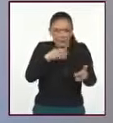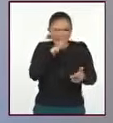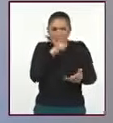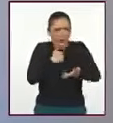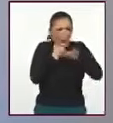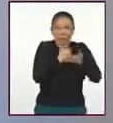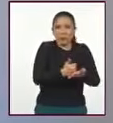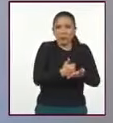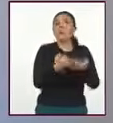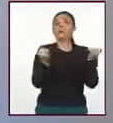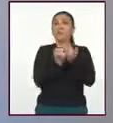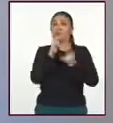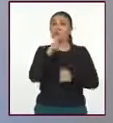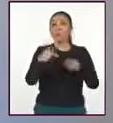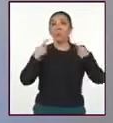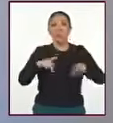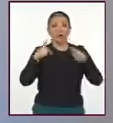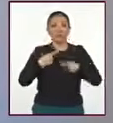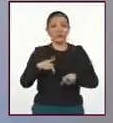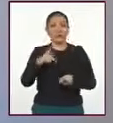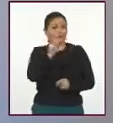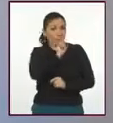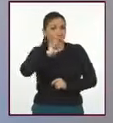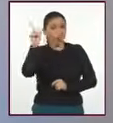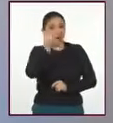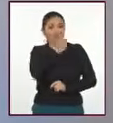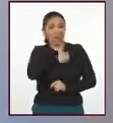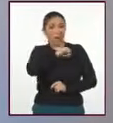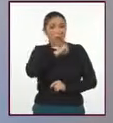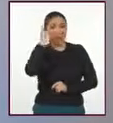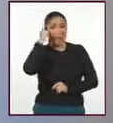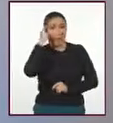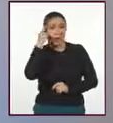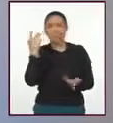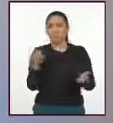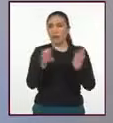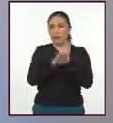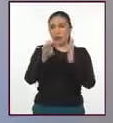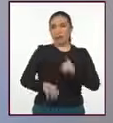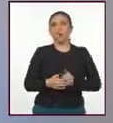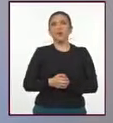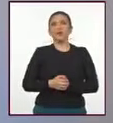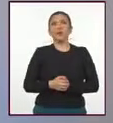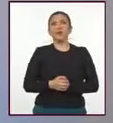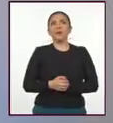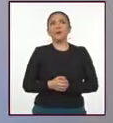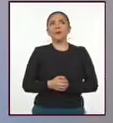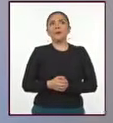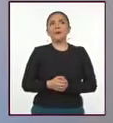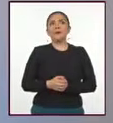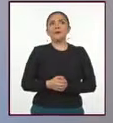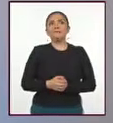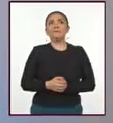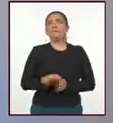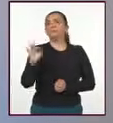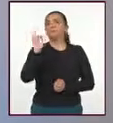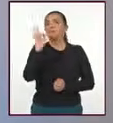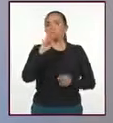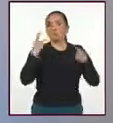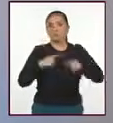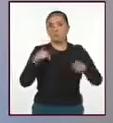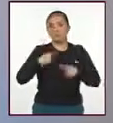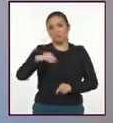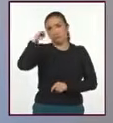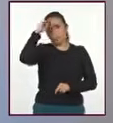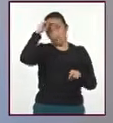incluso a personas profesionales de salud mental. Pongo de ejemplo, ya yéndonos al extremo, cuando una persona está pensando hacerse